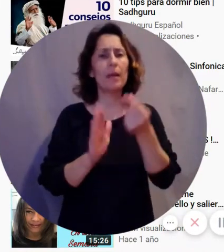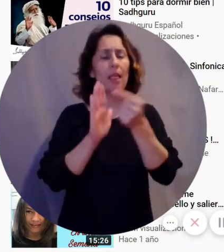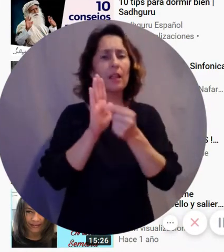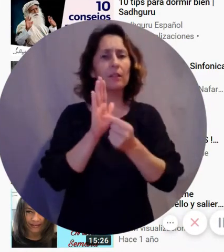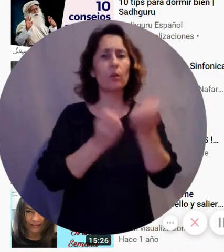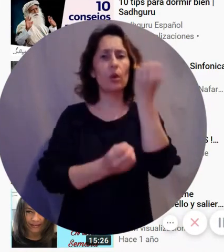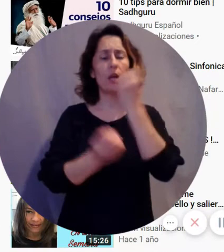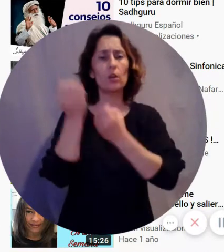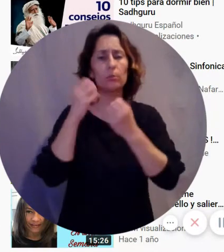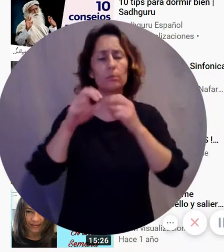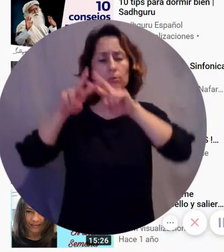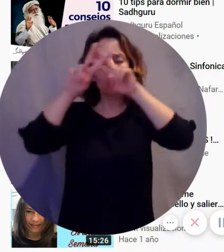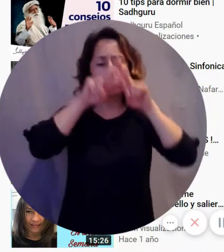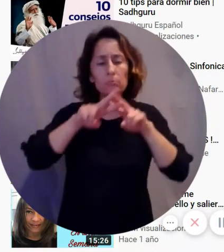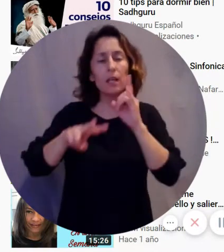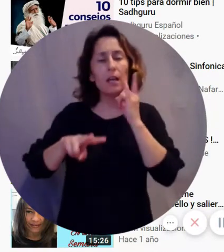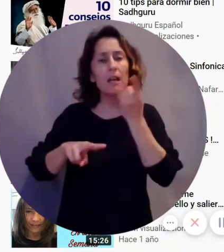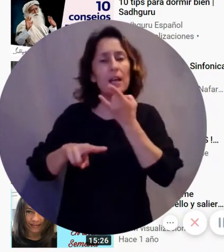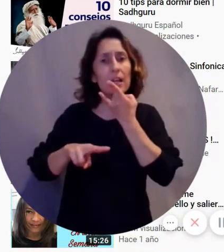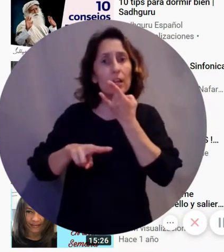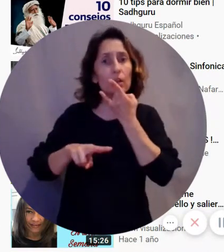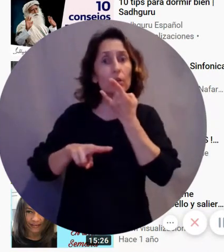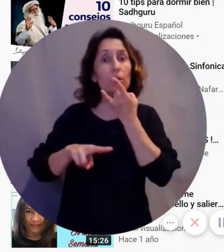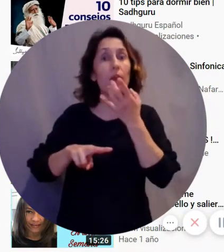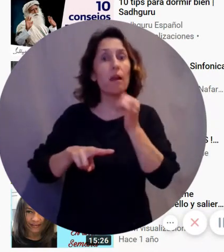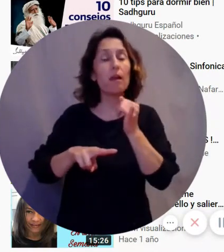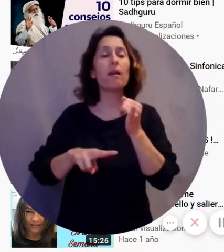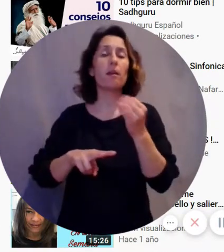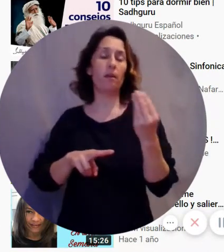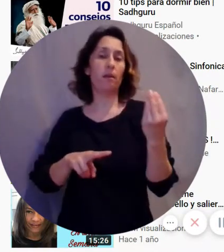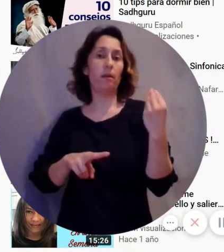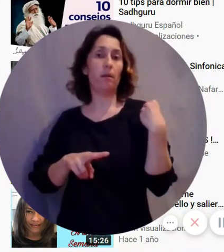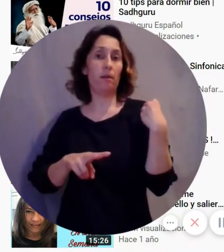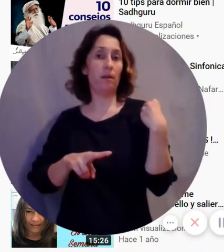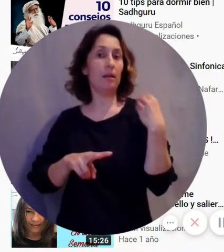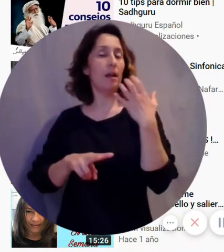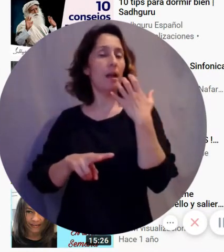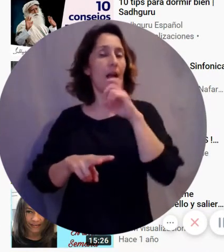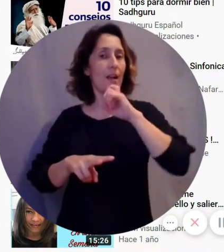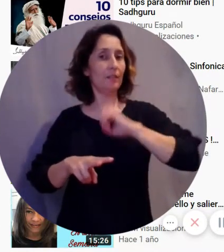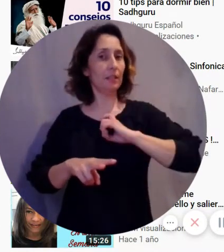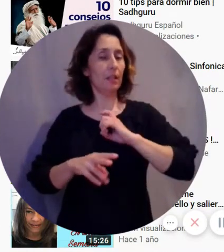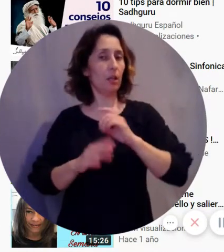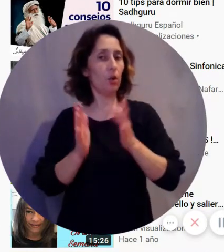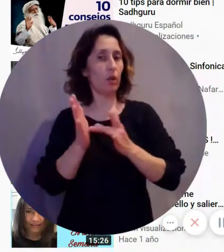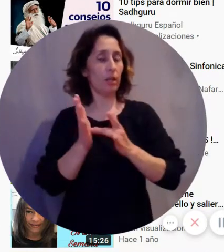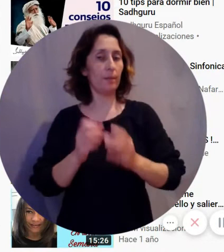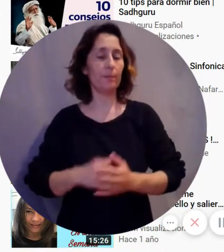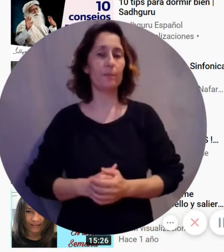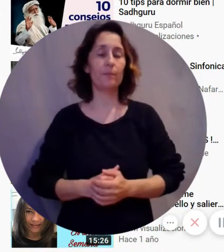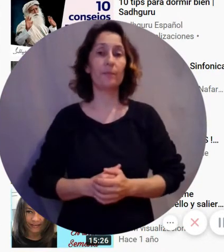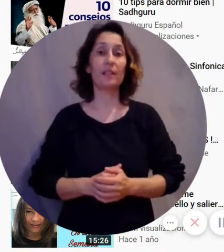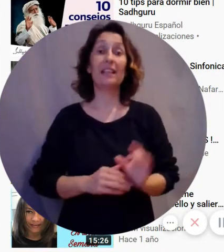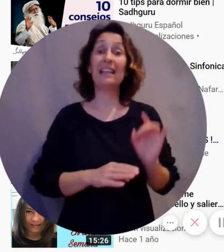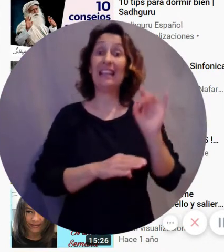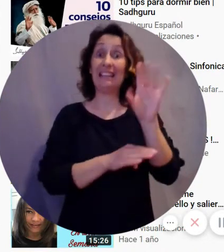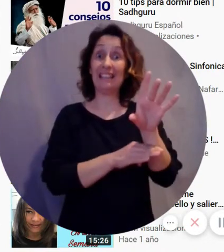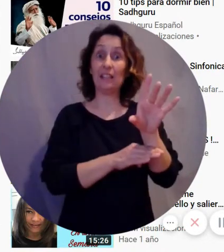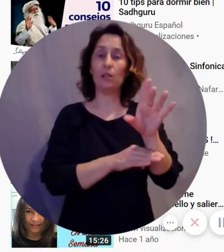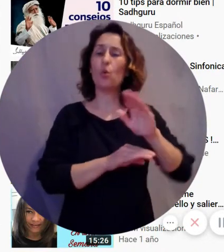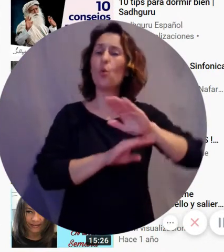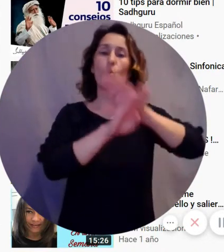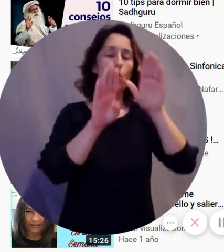declaración y nos exigirá corregirlo antes de llegar al último paso. Entrega. Este es el último paso que debemos dar antes de enviar